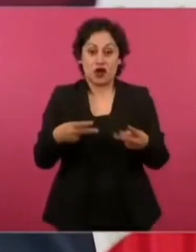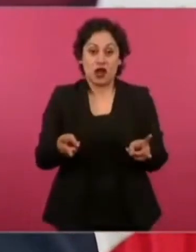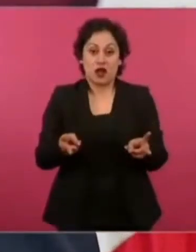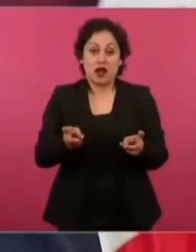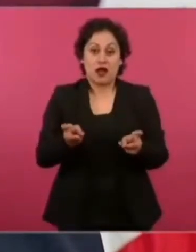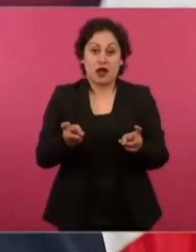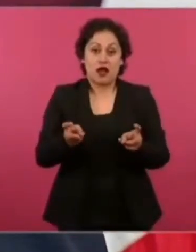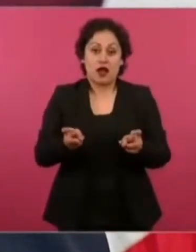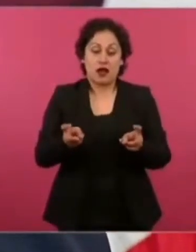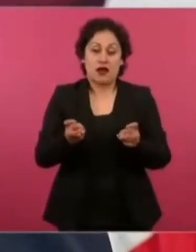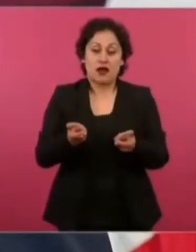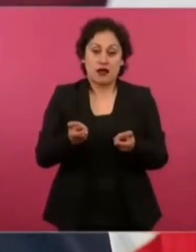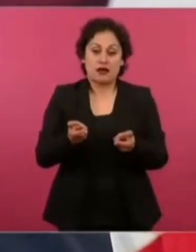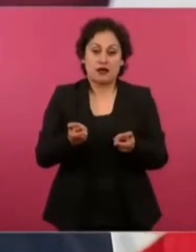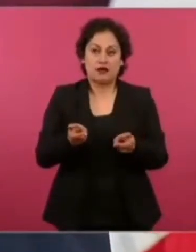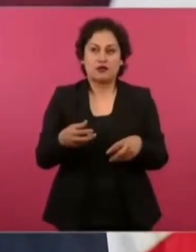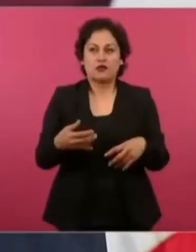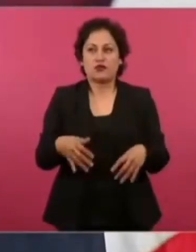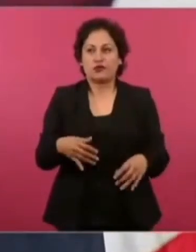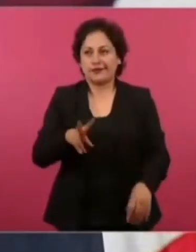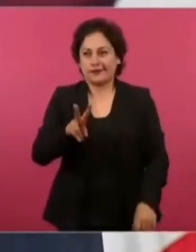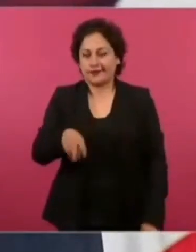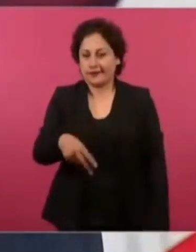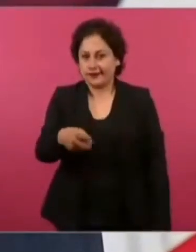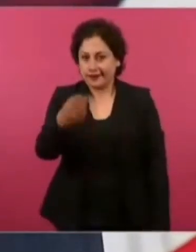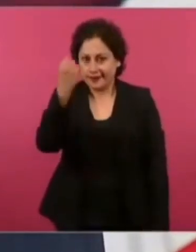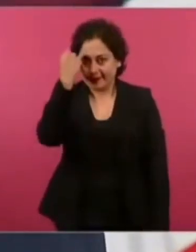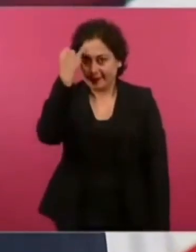otro gran sofisma.